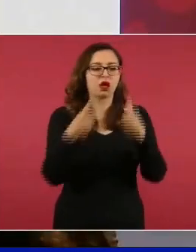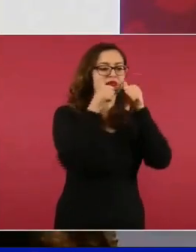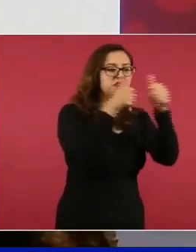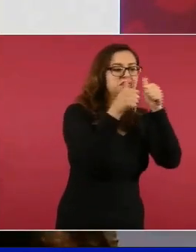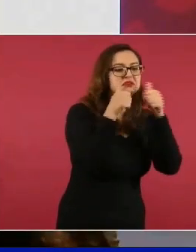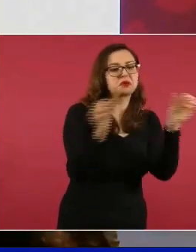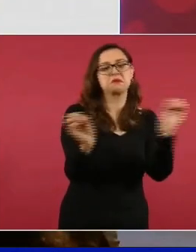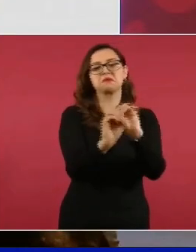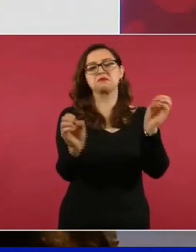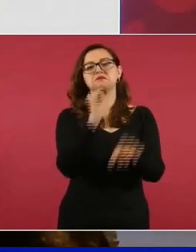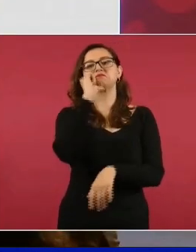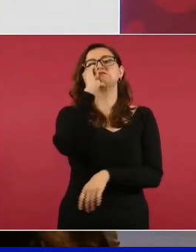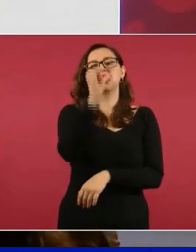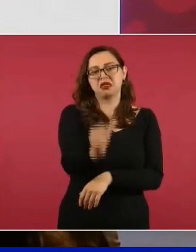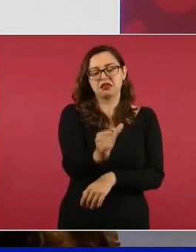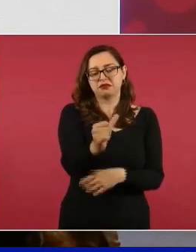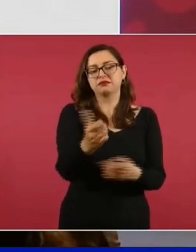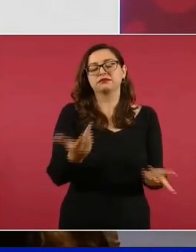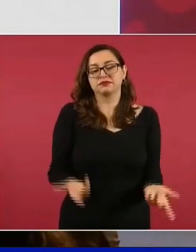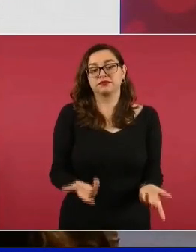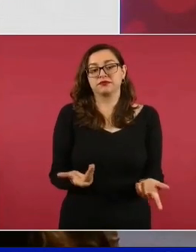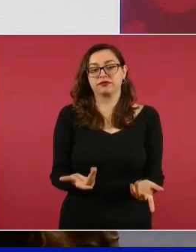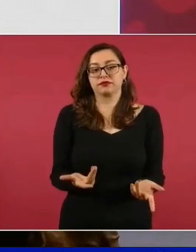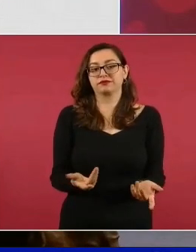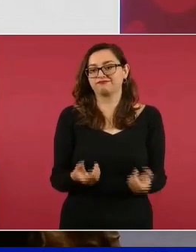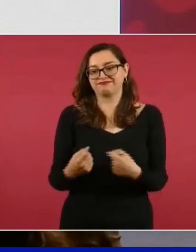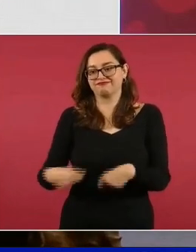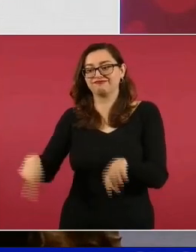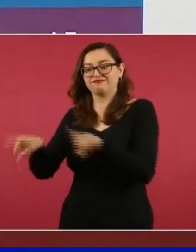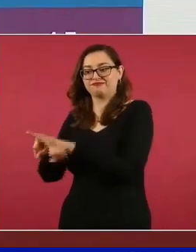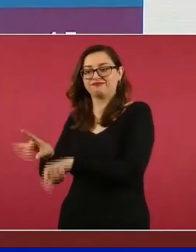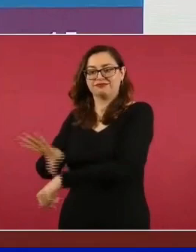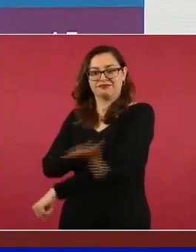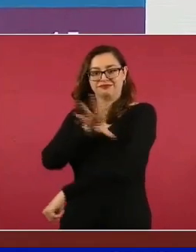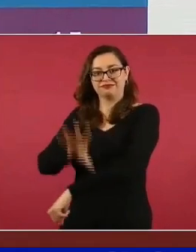más a vender petróleo crudo. Y en los últimos tiempos,